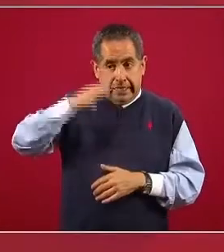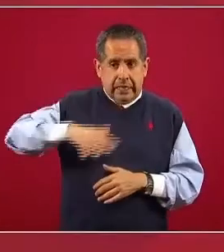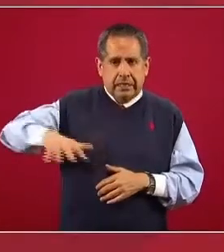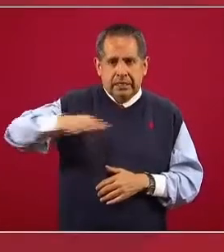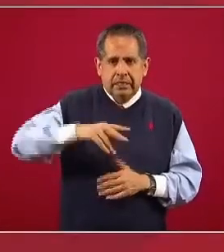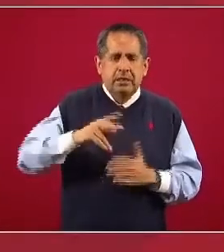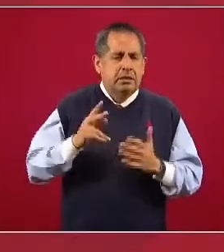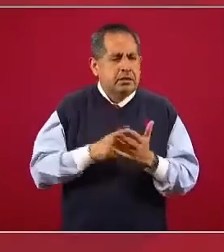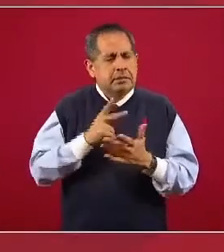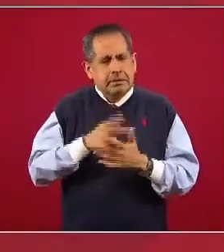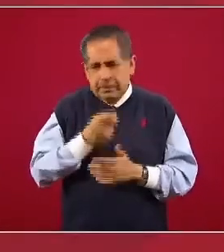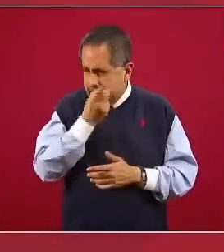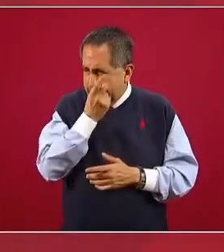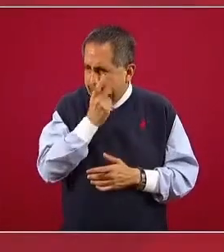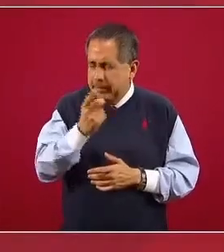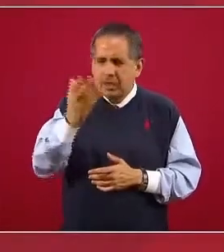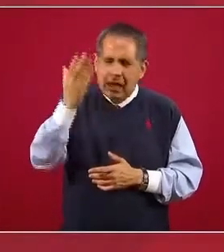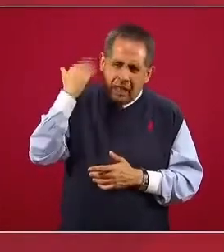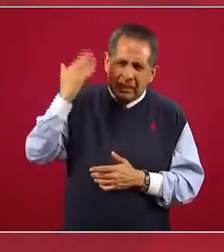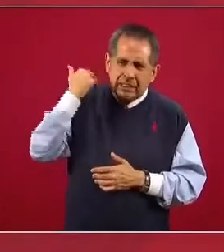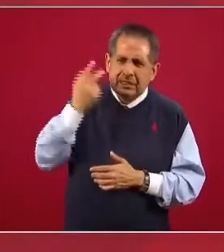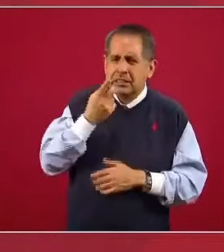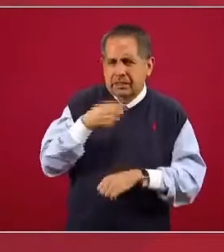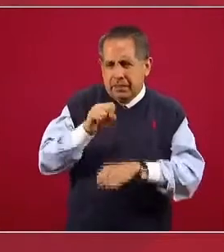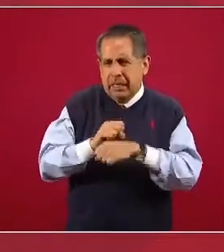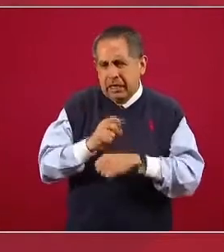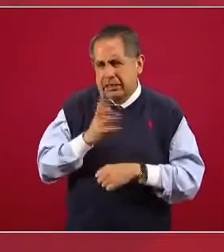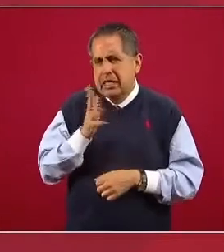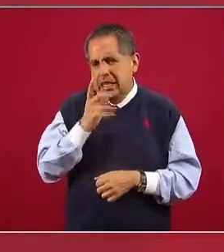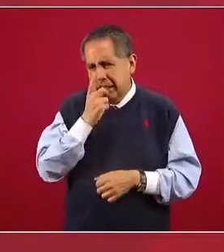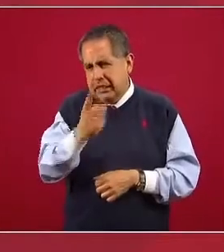lo hemos dicho desde hace semanas